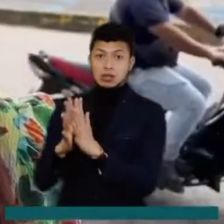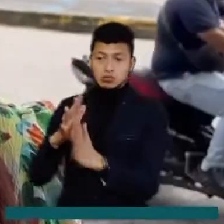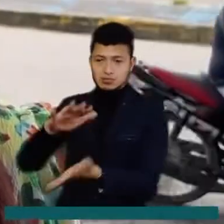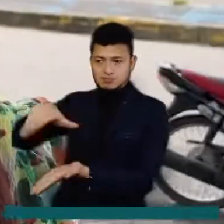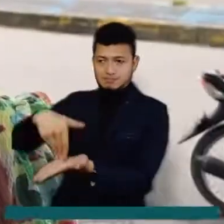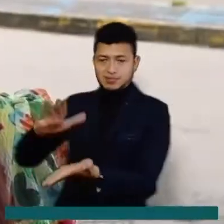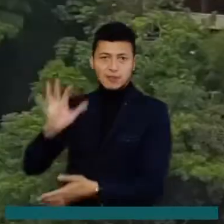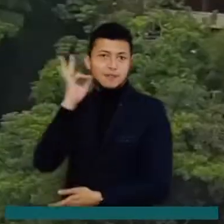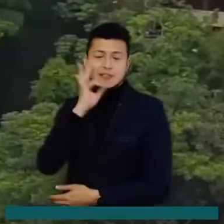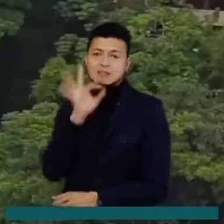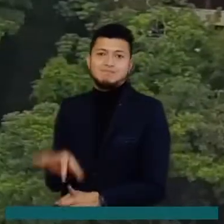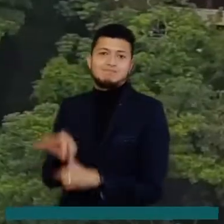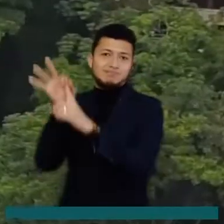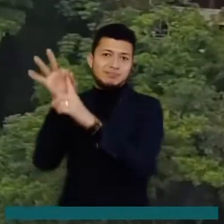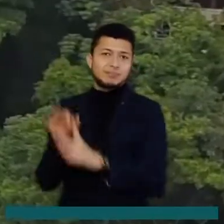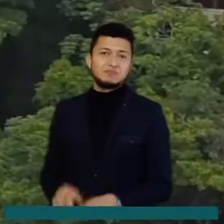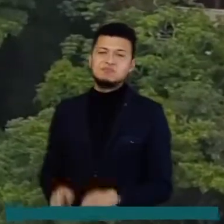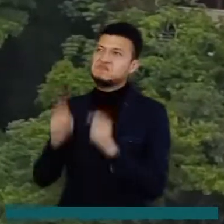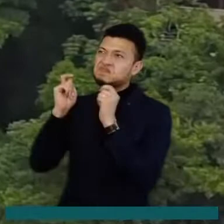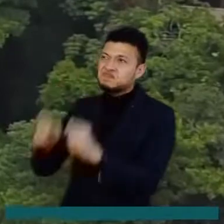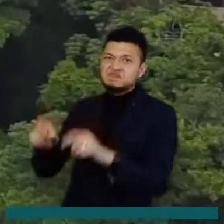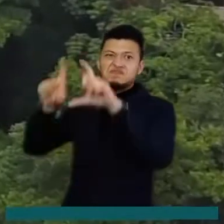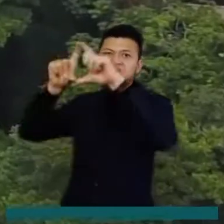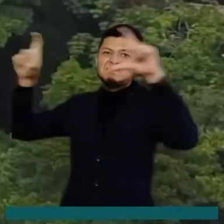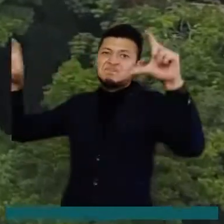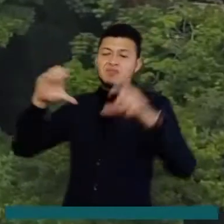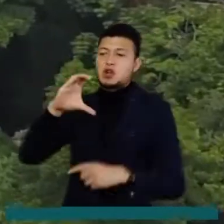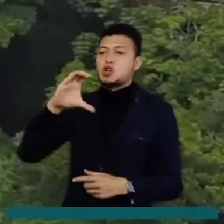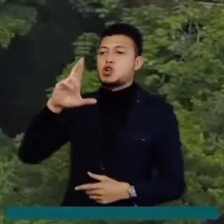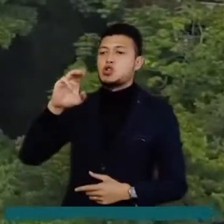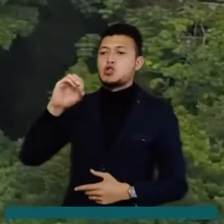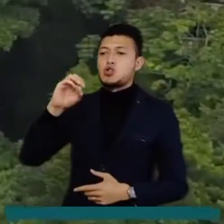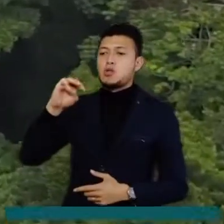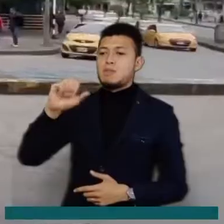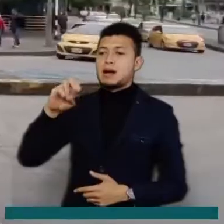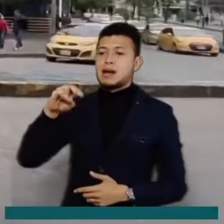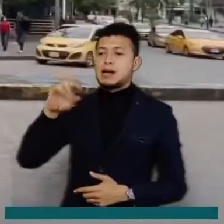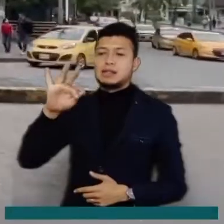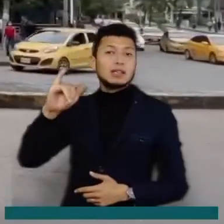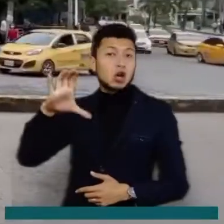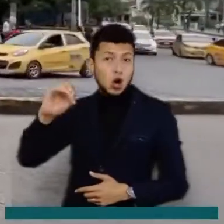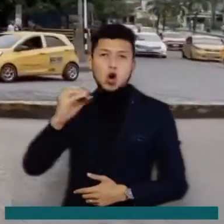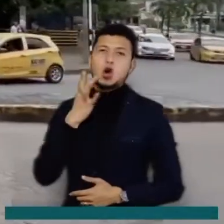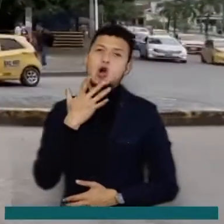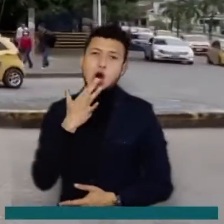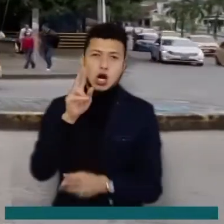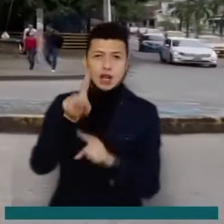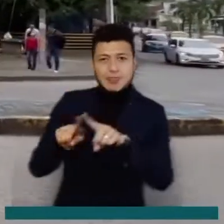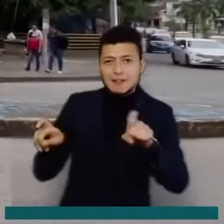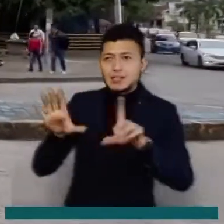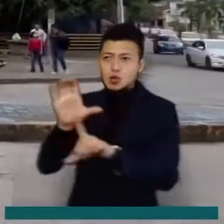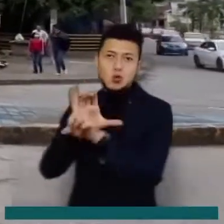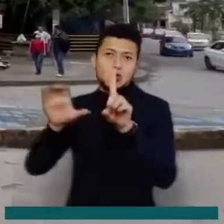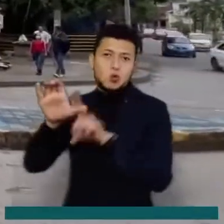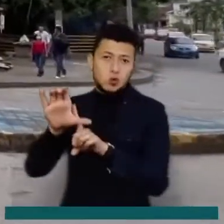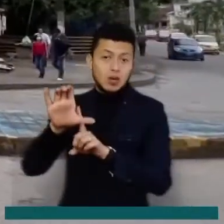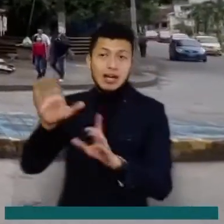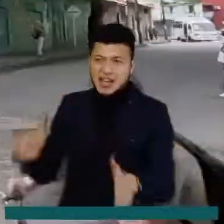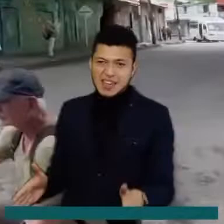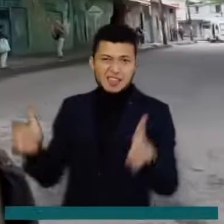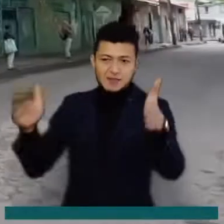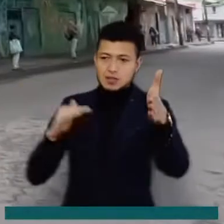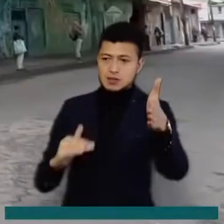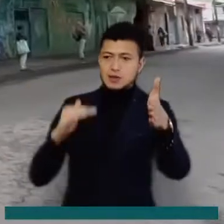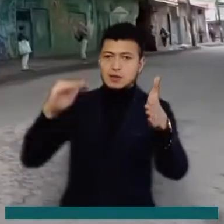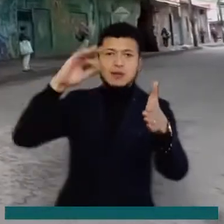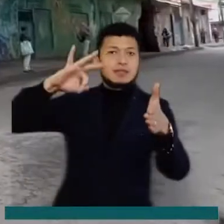el Centro Histórico de Villavicencio. Cromático es el nombre que llevará este centro cultural que representará el color y la diversidad de la ciudad.